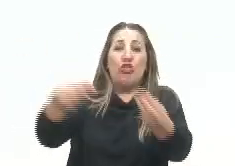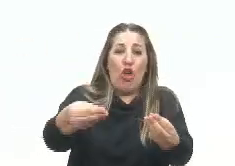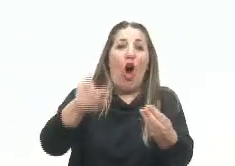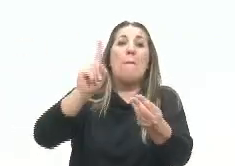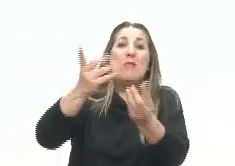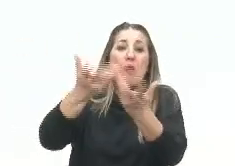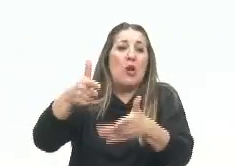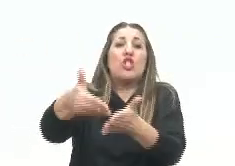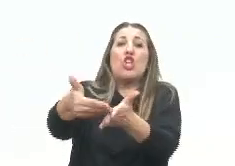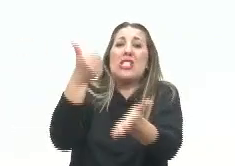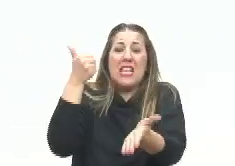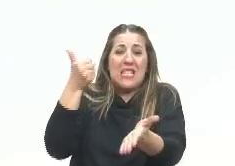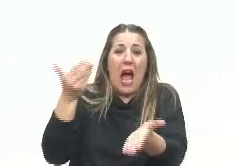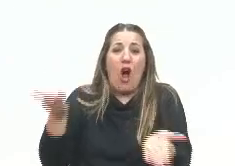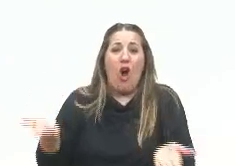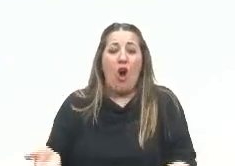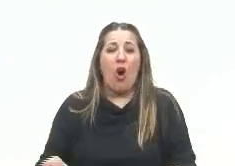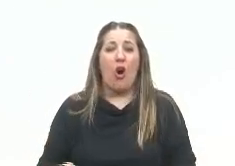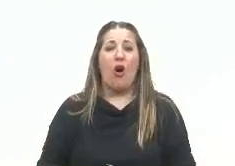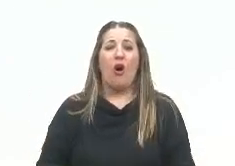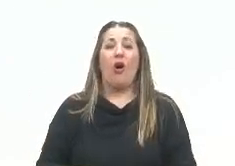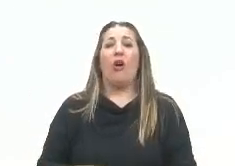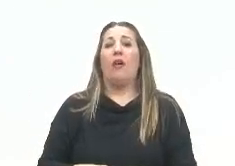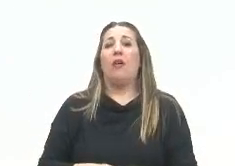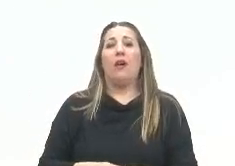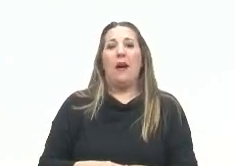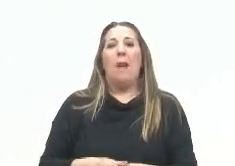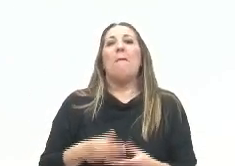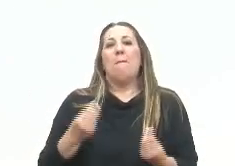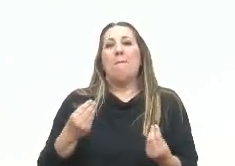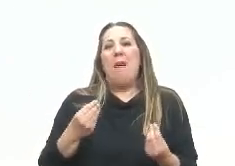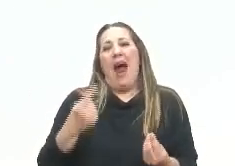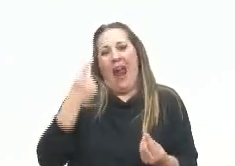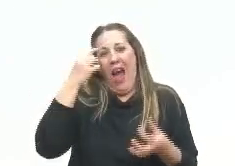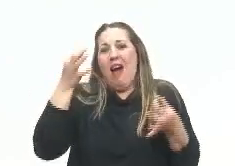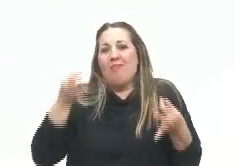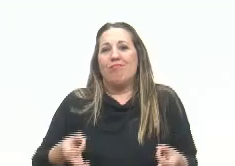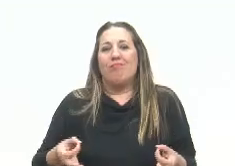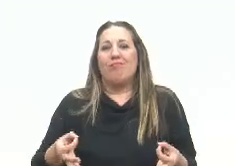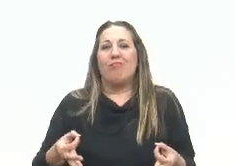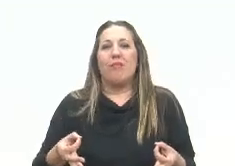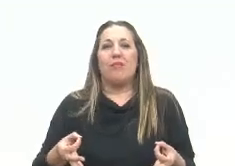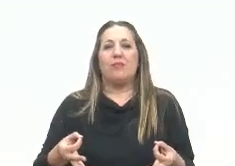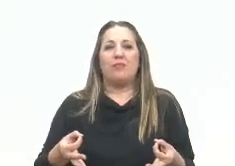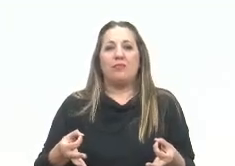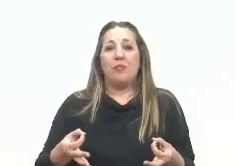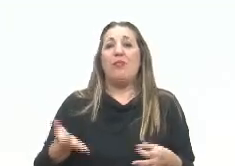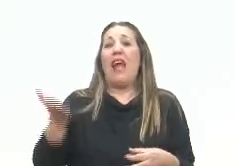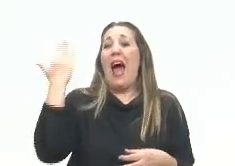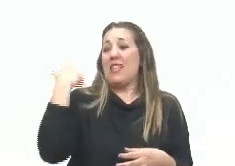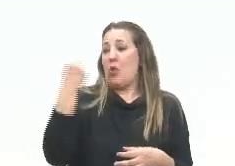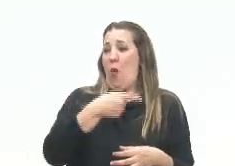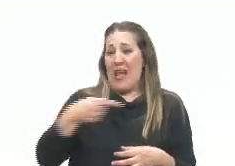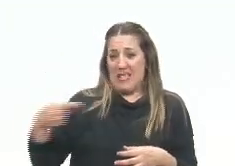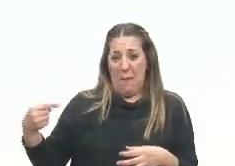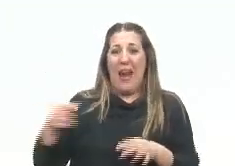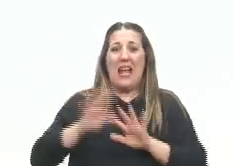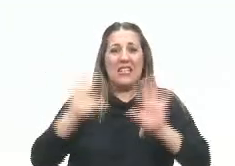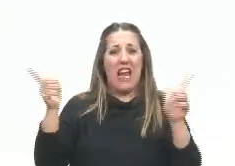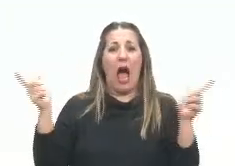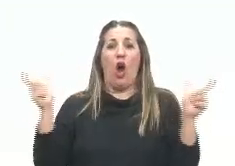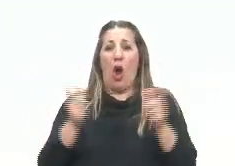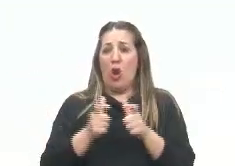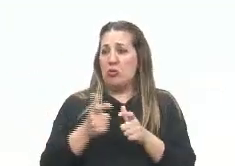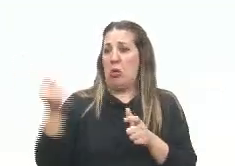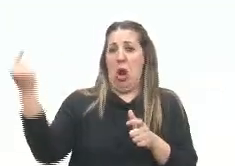Entonces digo, para que seamos coherentes, ¿no? Para que seamos coherentes. Hace 7 días hubo una comisión, no